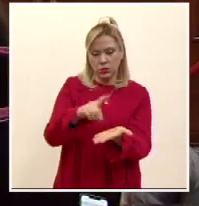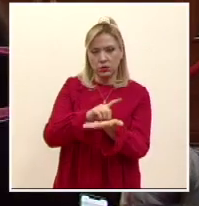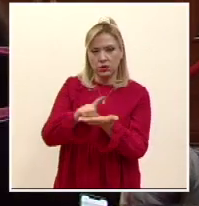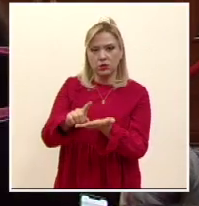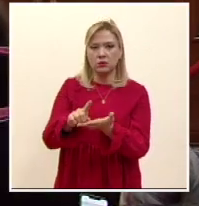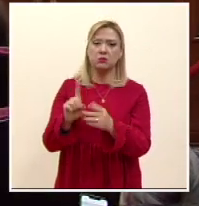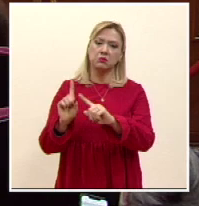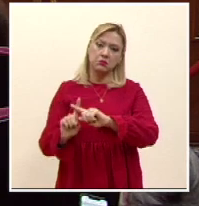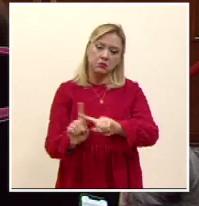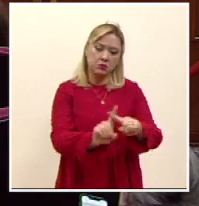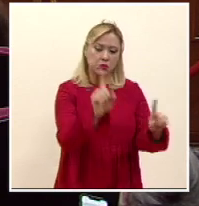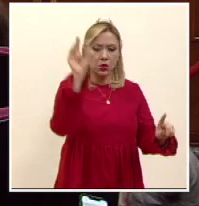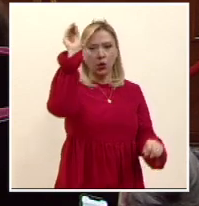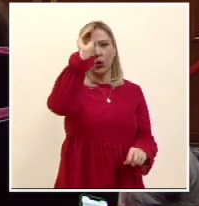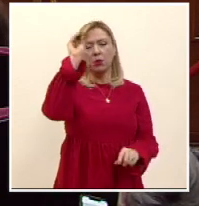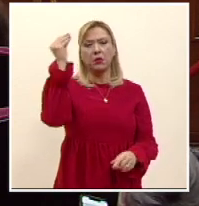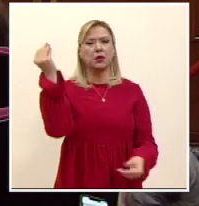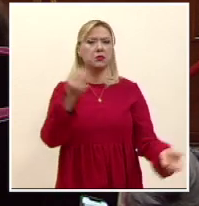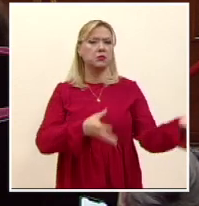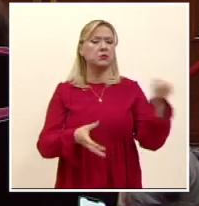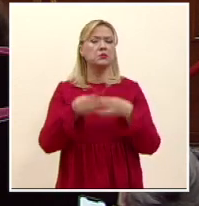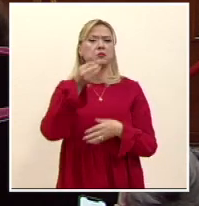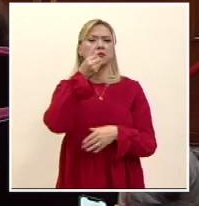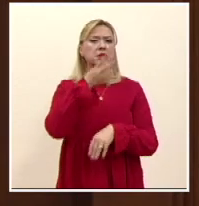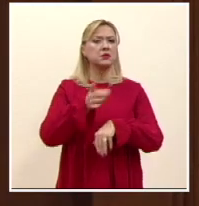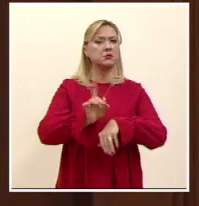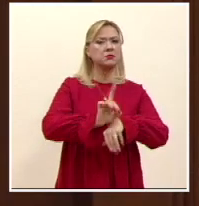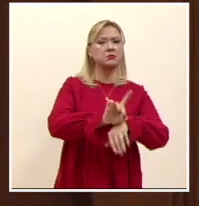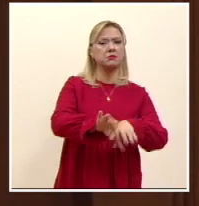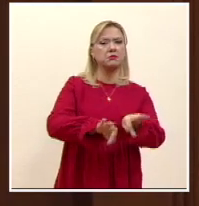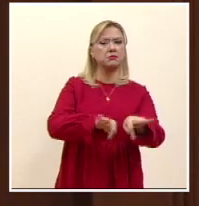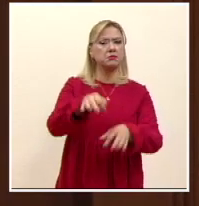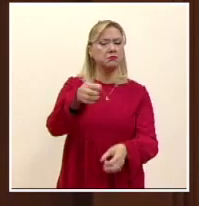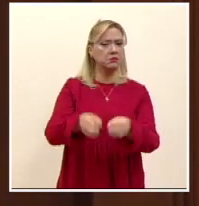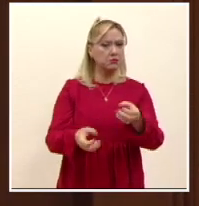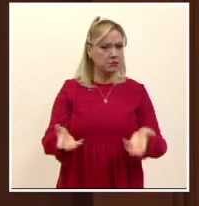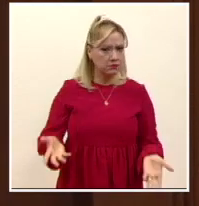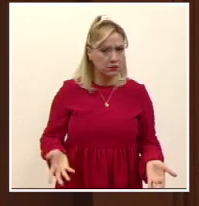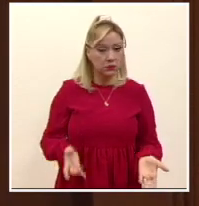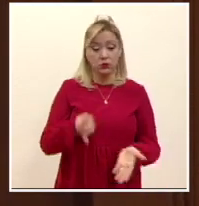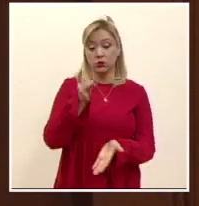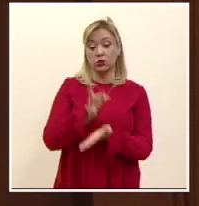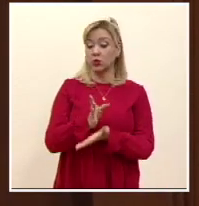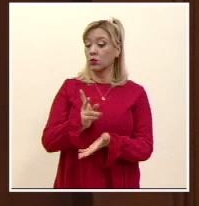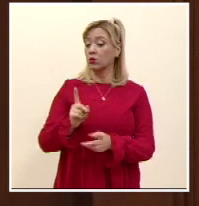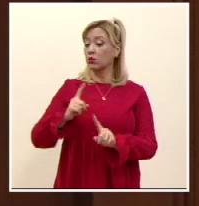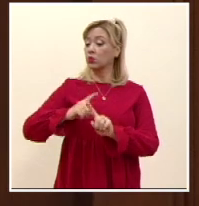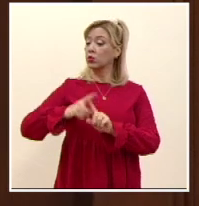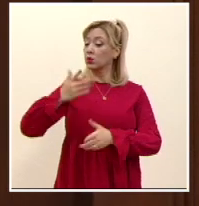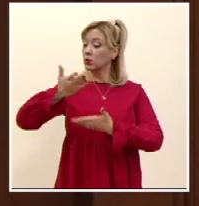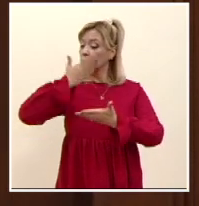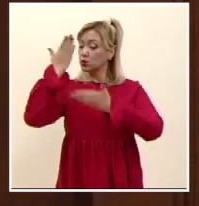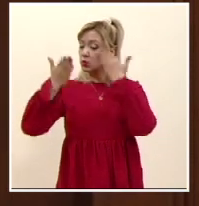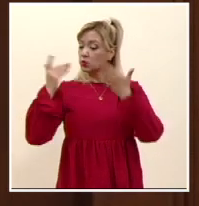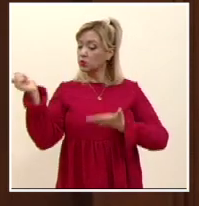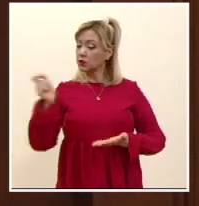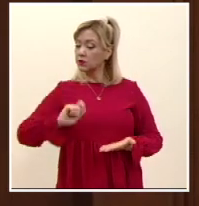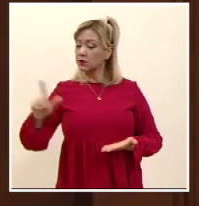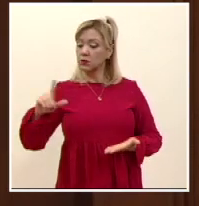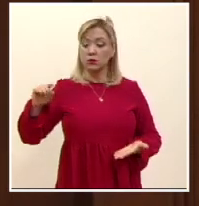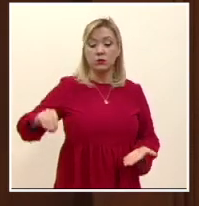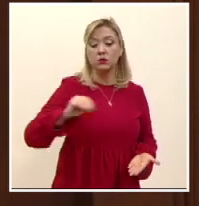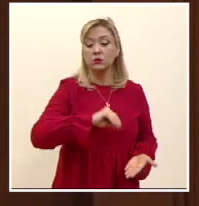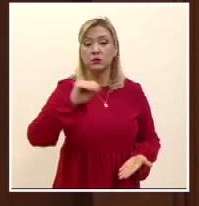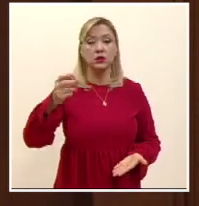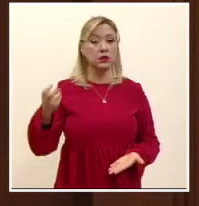de visiones son las que enriquecen el quehacer en la impartición de justicia. No es solo la formación académica o el desempeño profesional en los